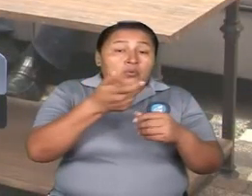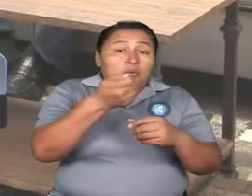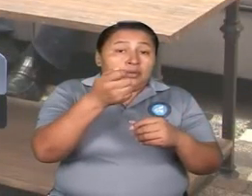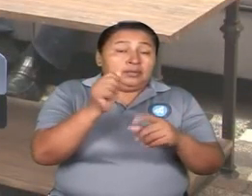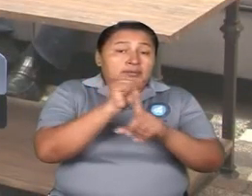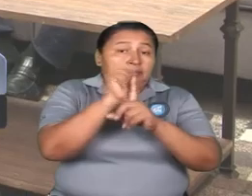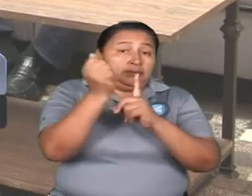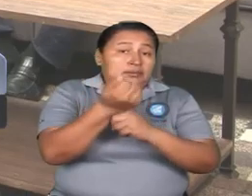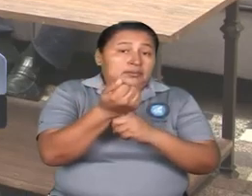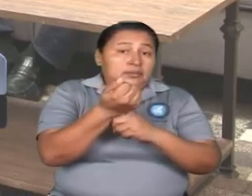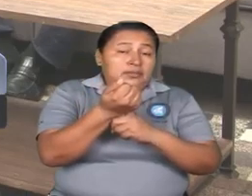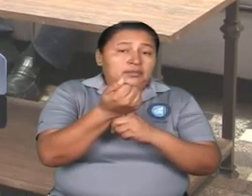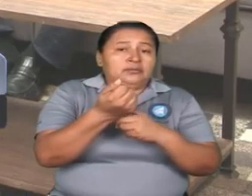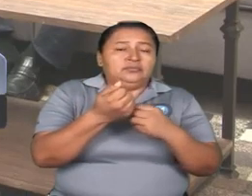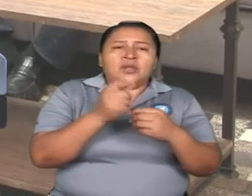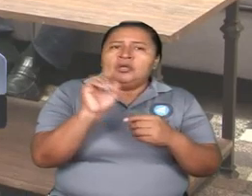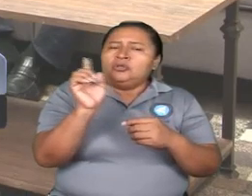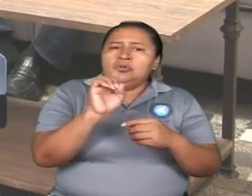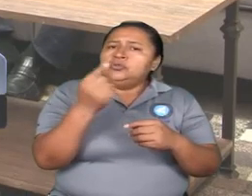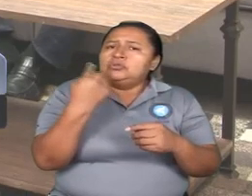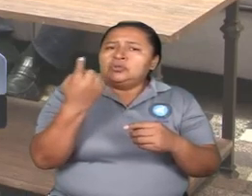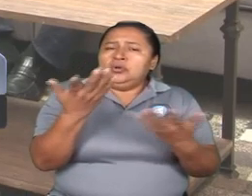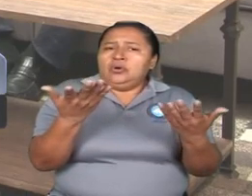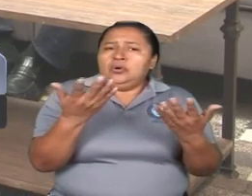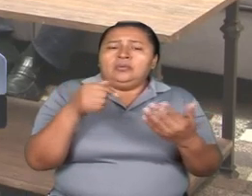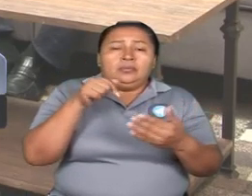parlamentario, no solamente